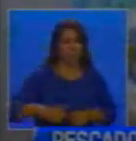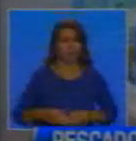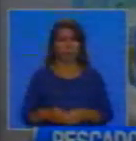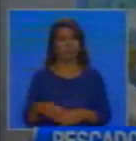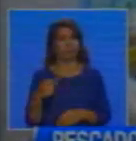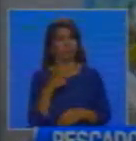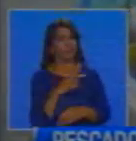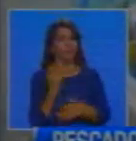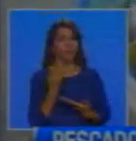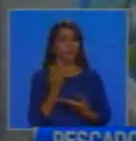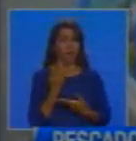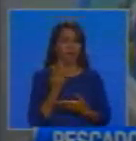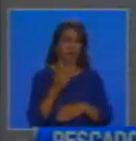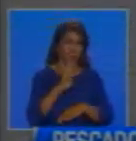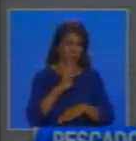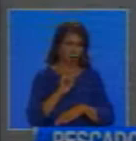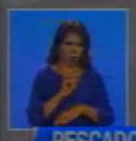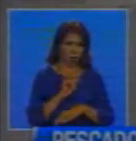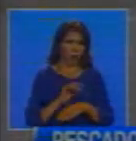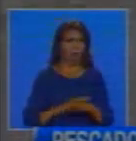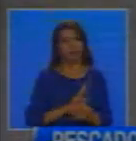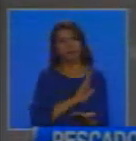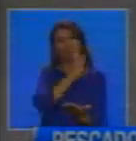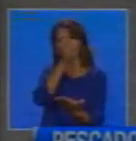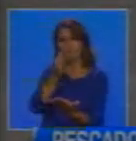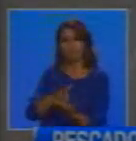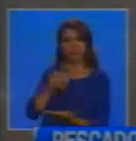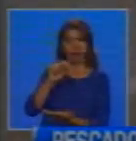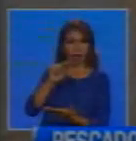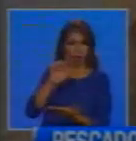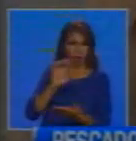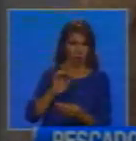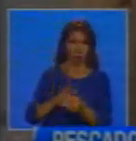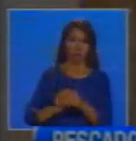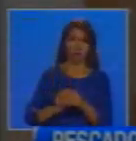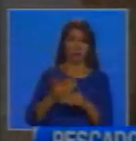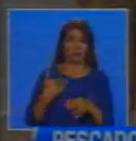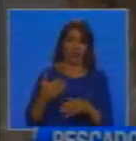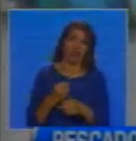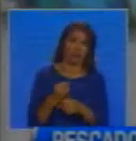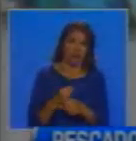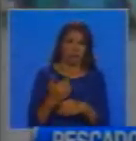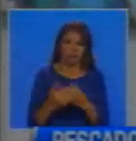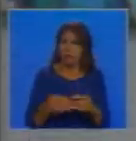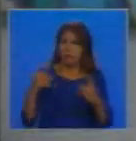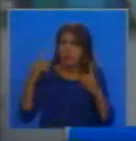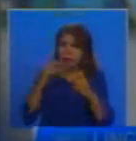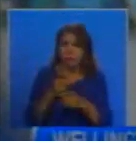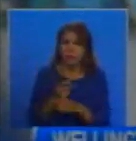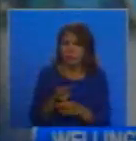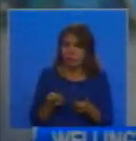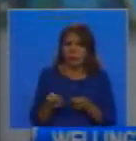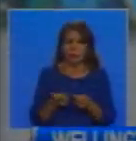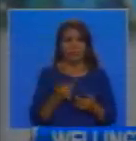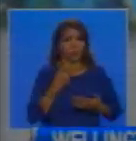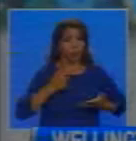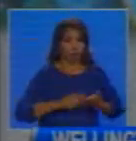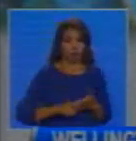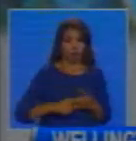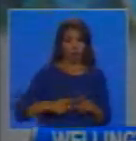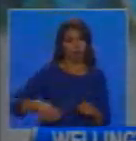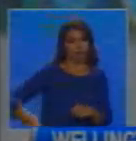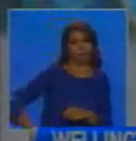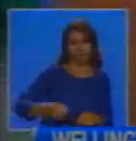desde Babahoyo, Anconcito, lugar que, según relata, cada día es más difícil laborar. Y le quitan el motor y